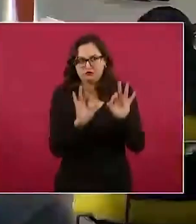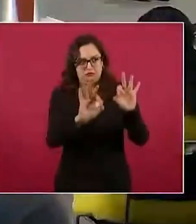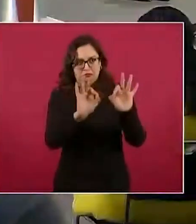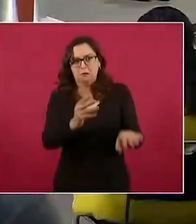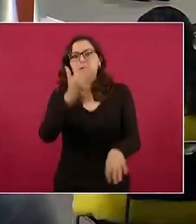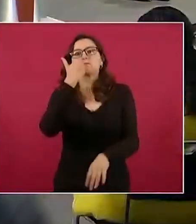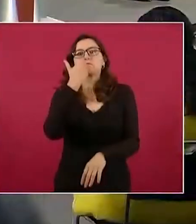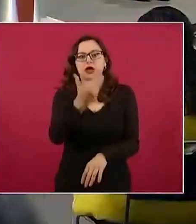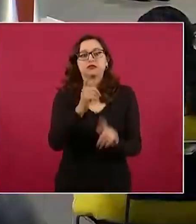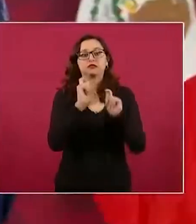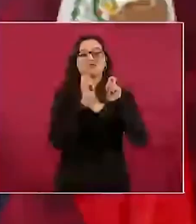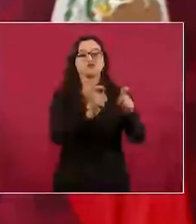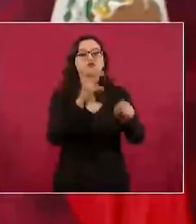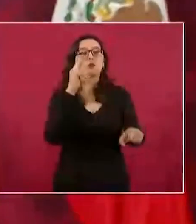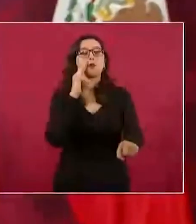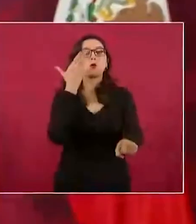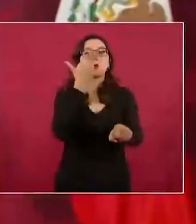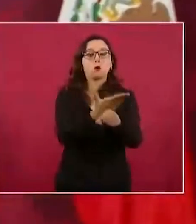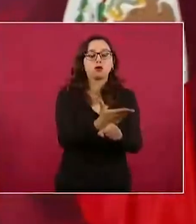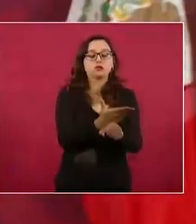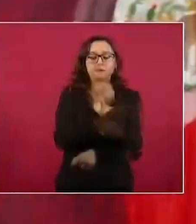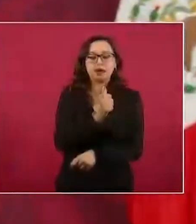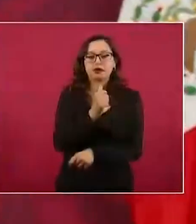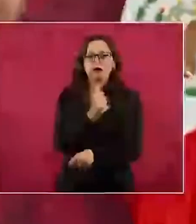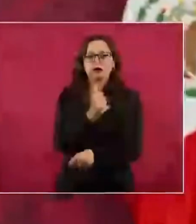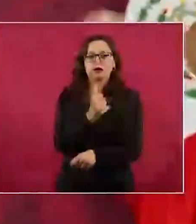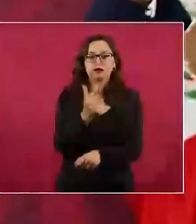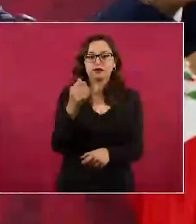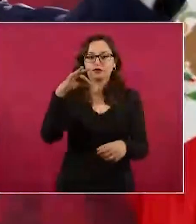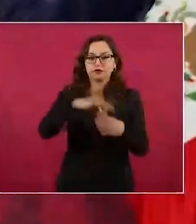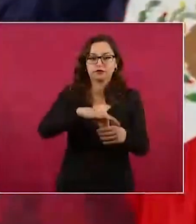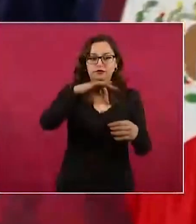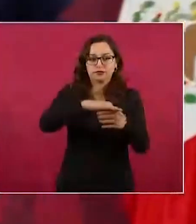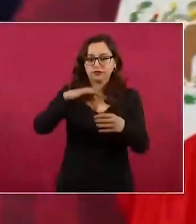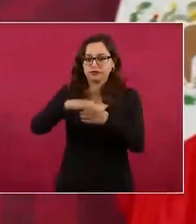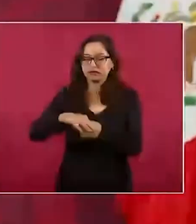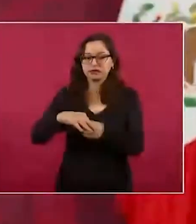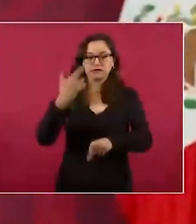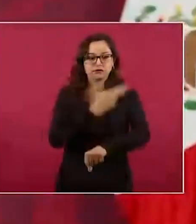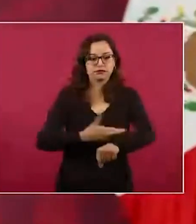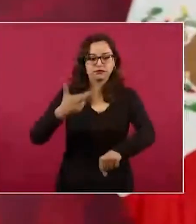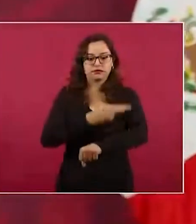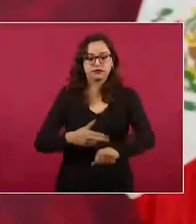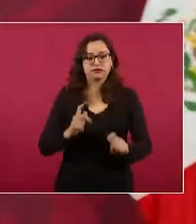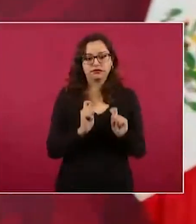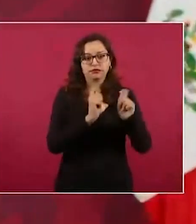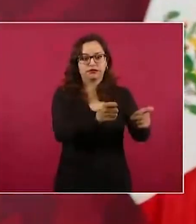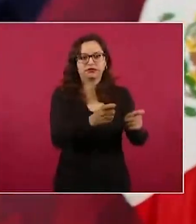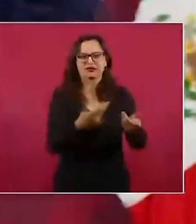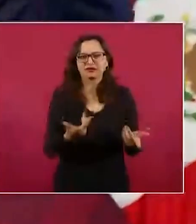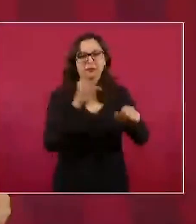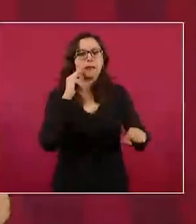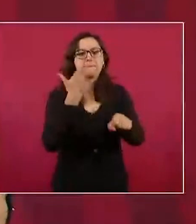pueblo, sea el encargado de hacer todas las elecciones, que ya no se repita en cada estado, porque